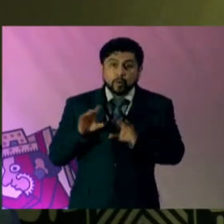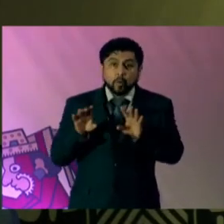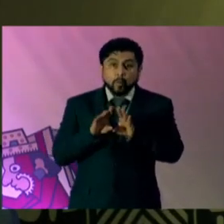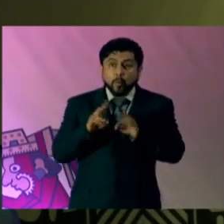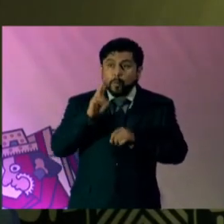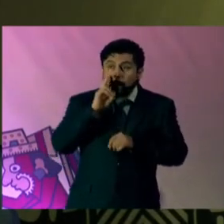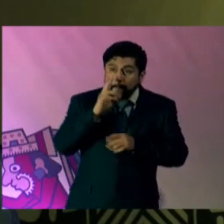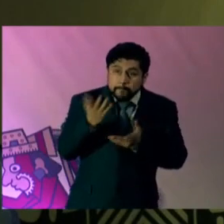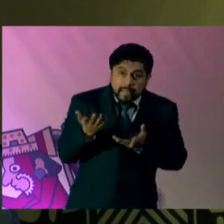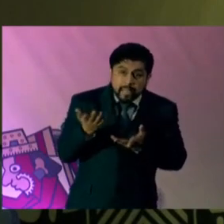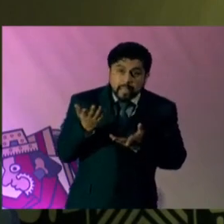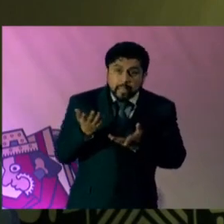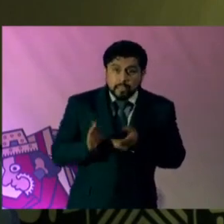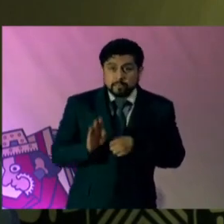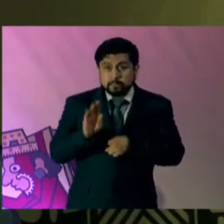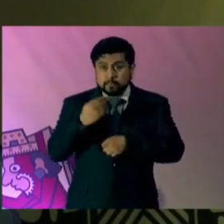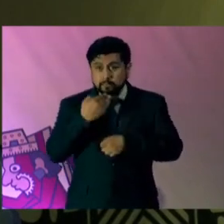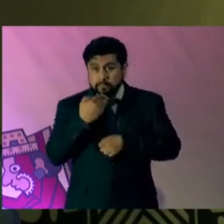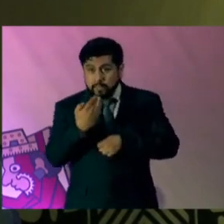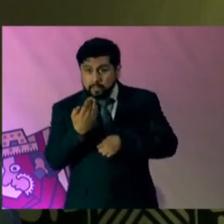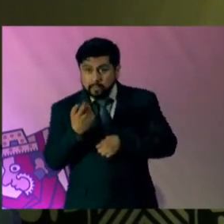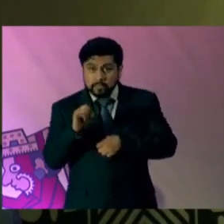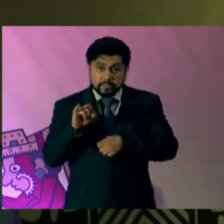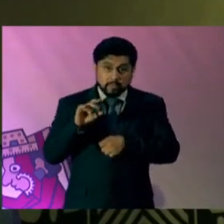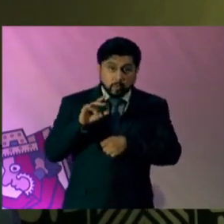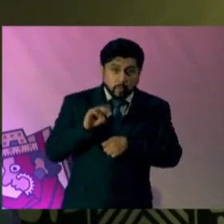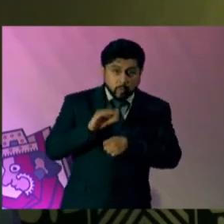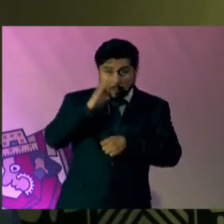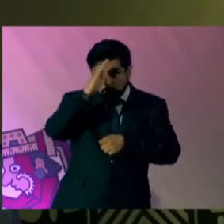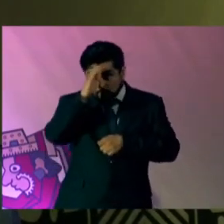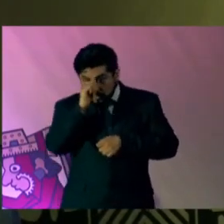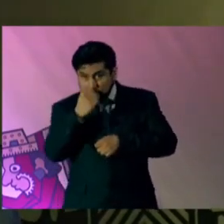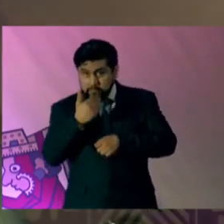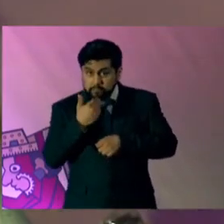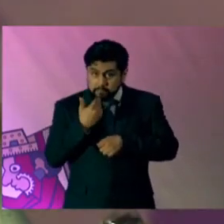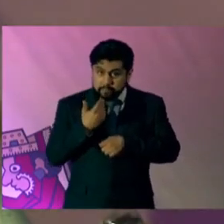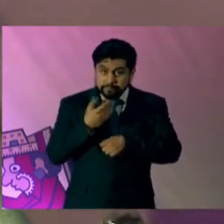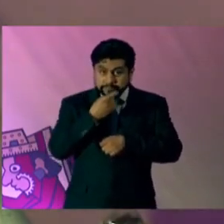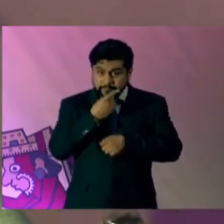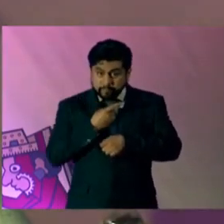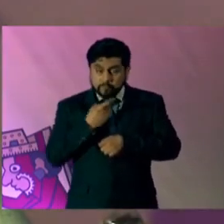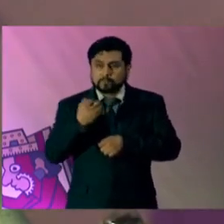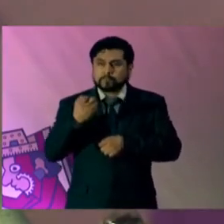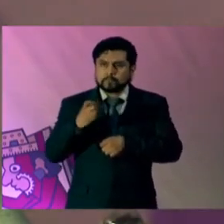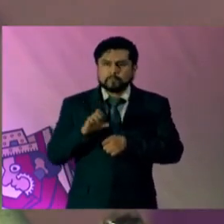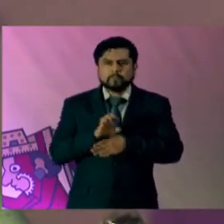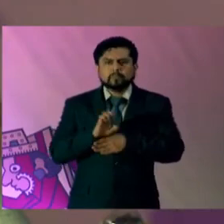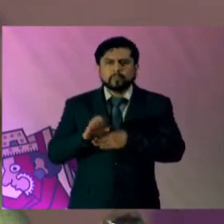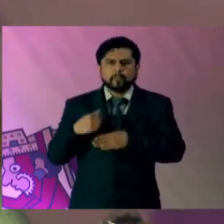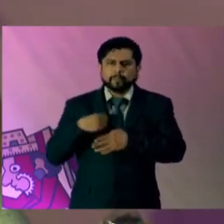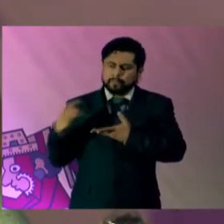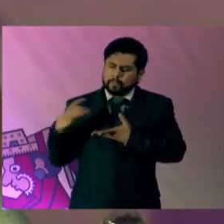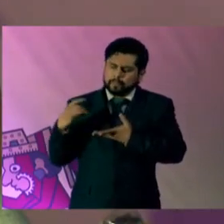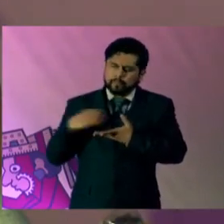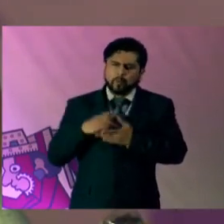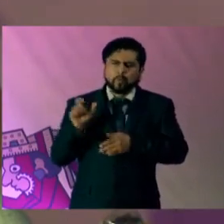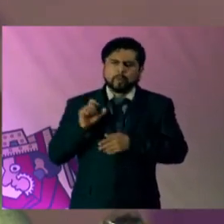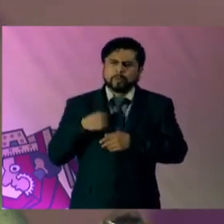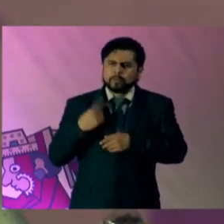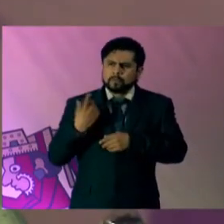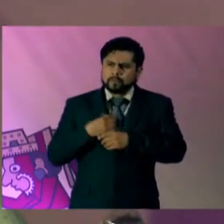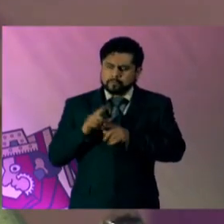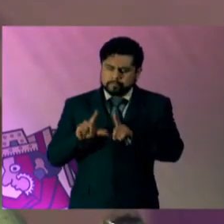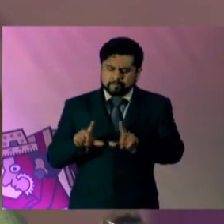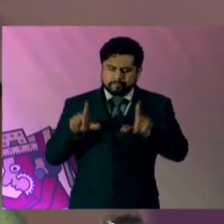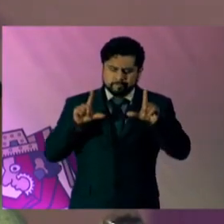parece como lo como como que te parece no te parece y entonces a la hora de intentar abrir algunos no